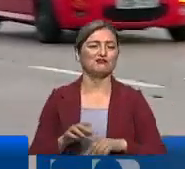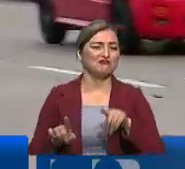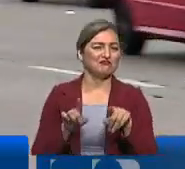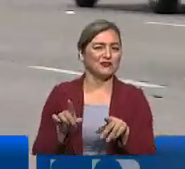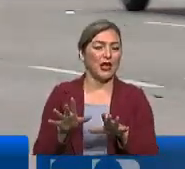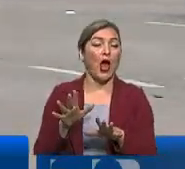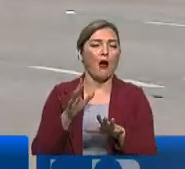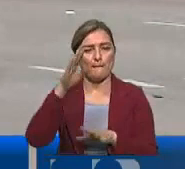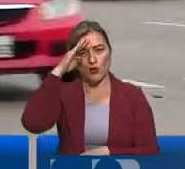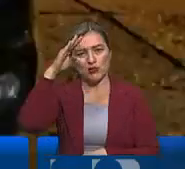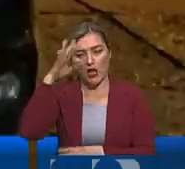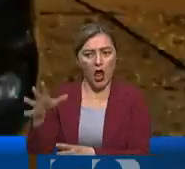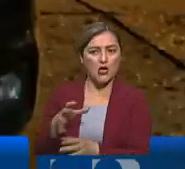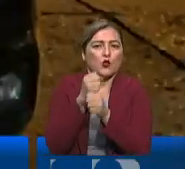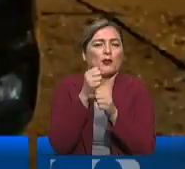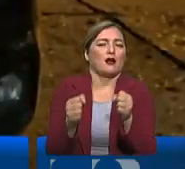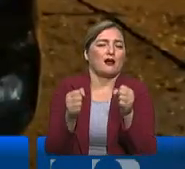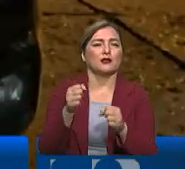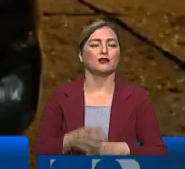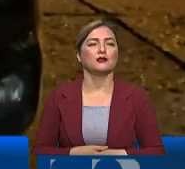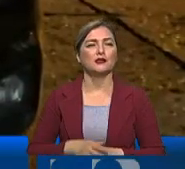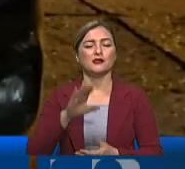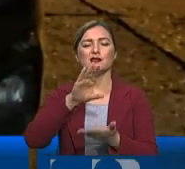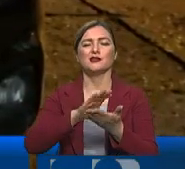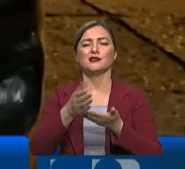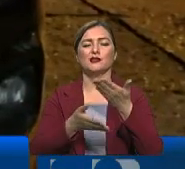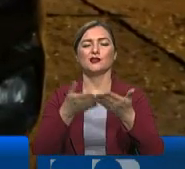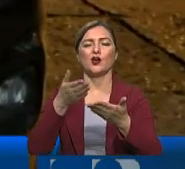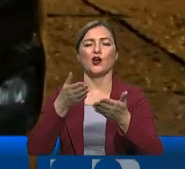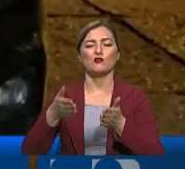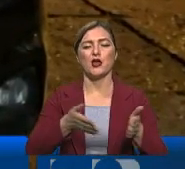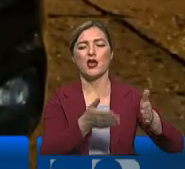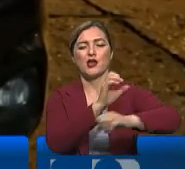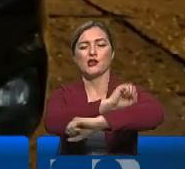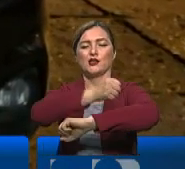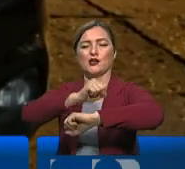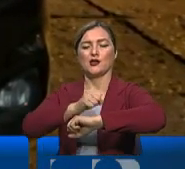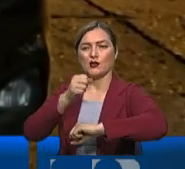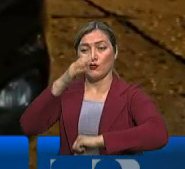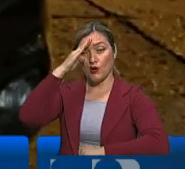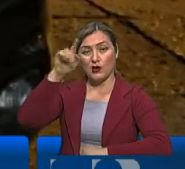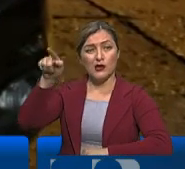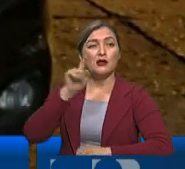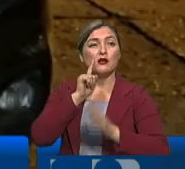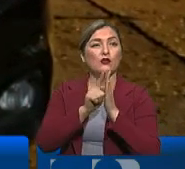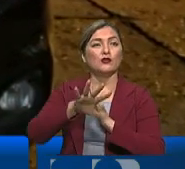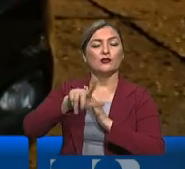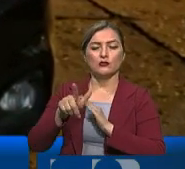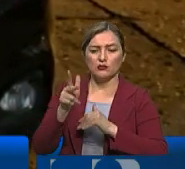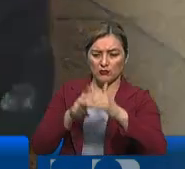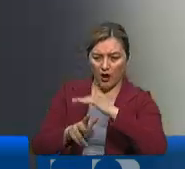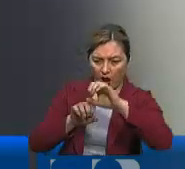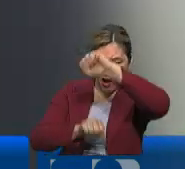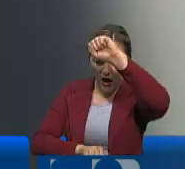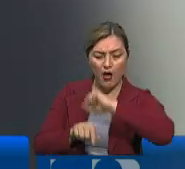sido recuperados por la Policía Nacional. Dentro de un centro comercial en la vía San Borondón, la policía halló este vehículo reportado como robado. En